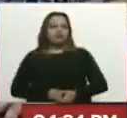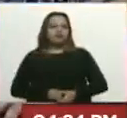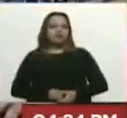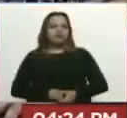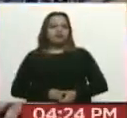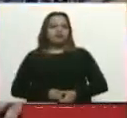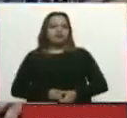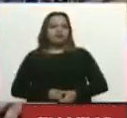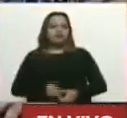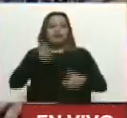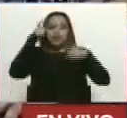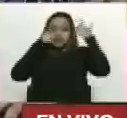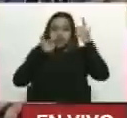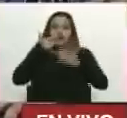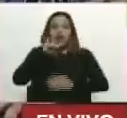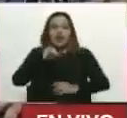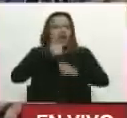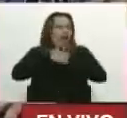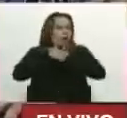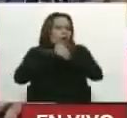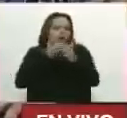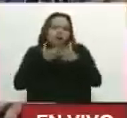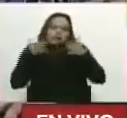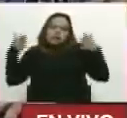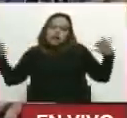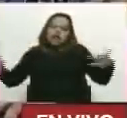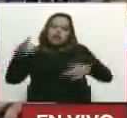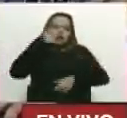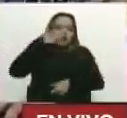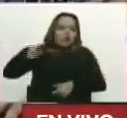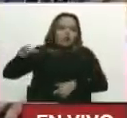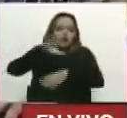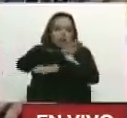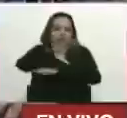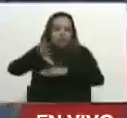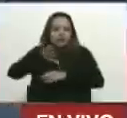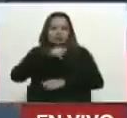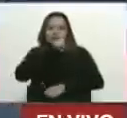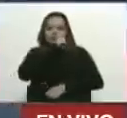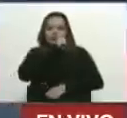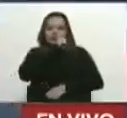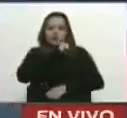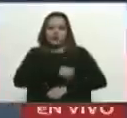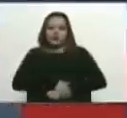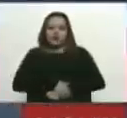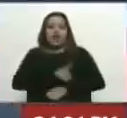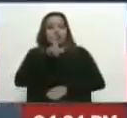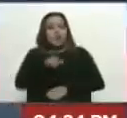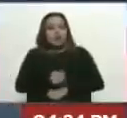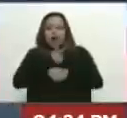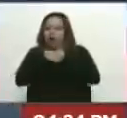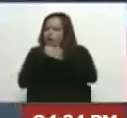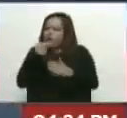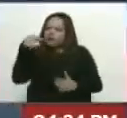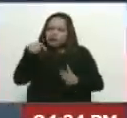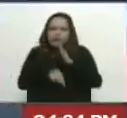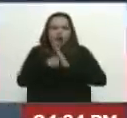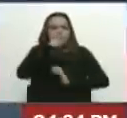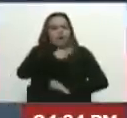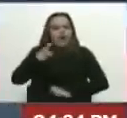Chávez tenía un amor infinito para los pueblos del Caribe y también tenía un amor infinito para el pueblo